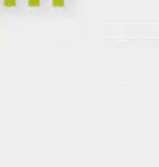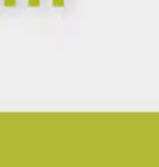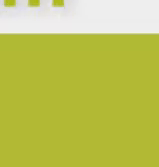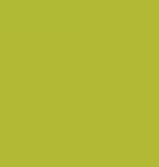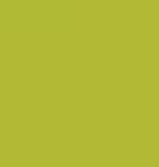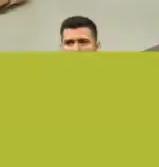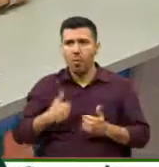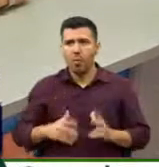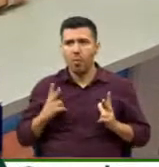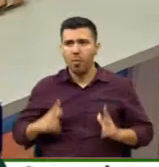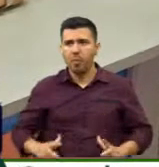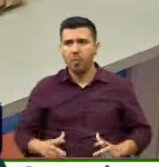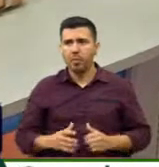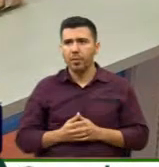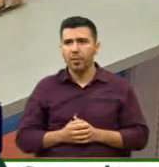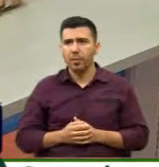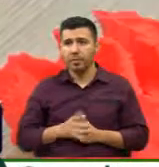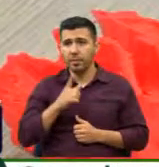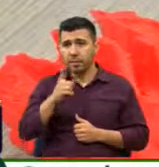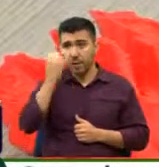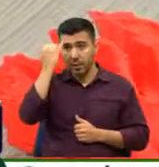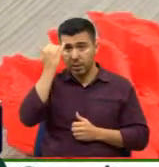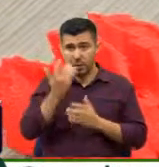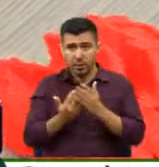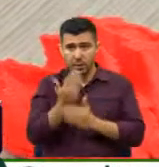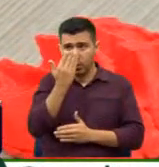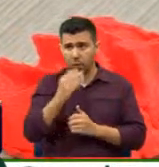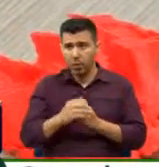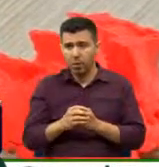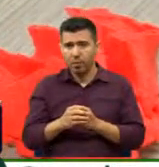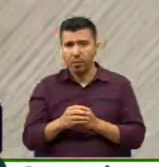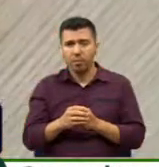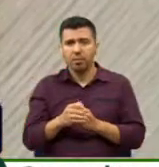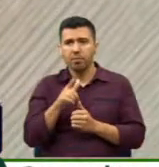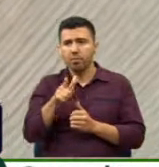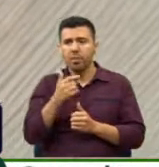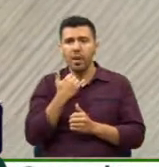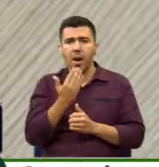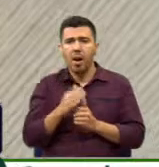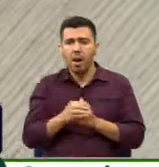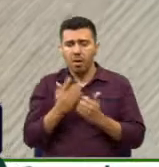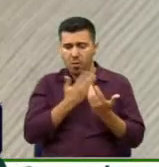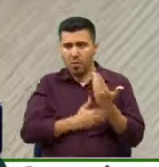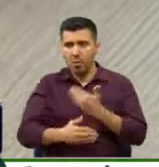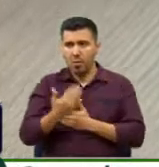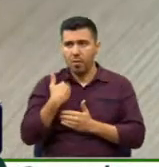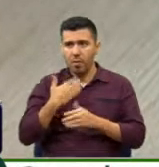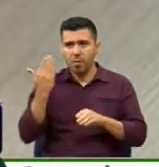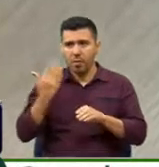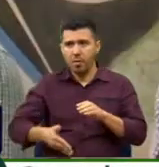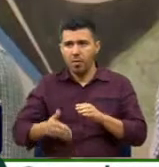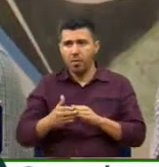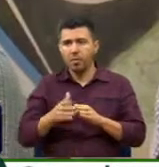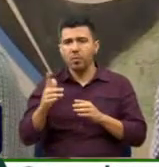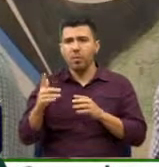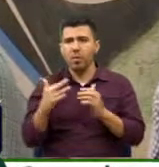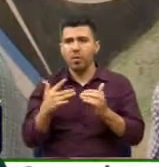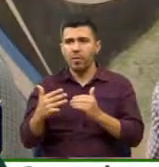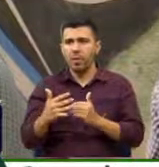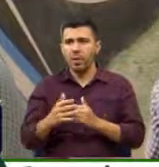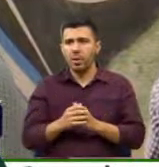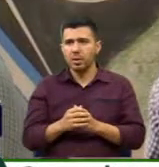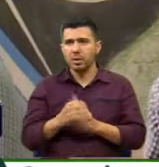Altro.com. Innovación tiene como propósito ayudar a las personas que han perdido algunos de sus miembros y que han sufrido amputaciones por la violencia. Hemos